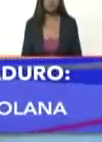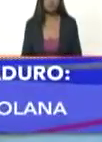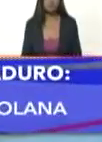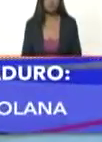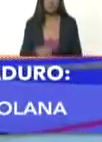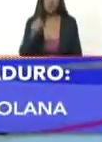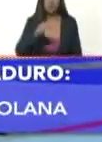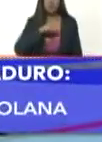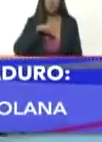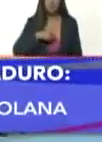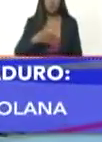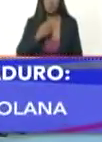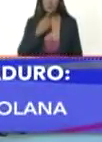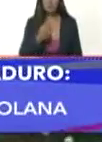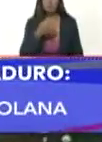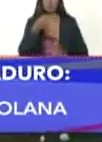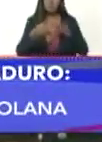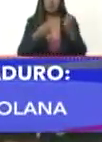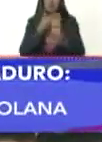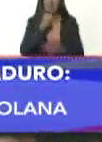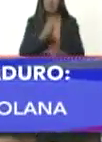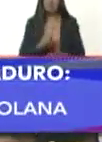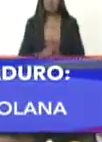Hoy podemos verlo todo fácil,